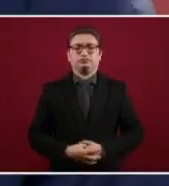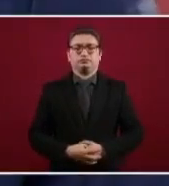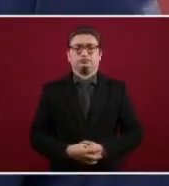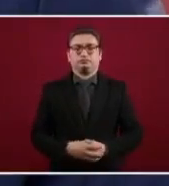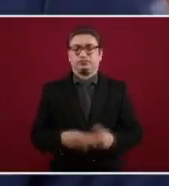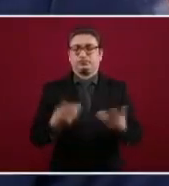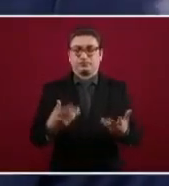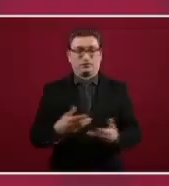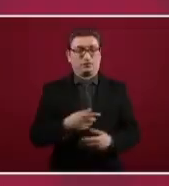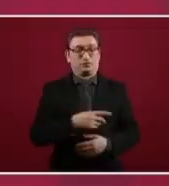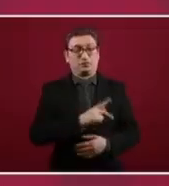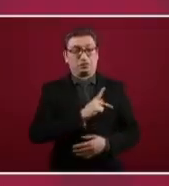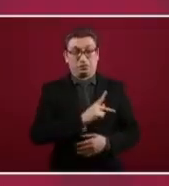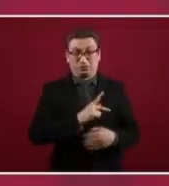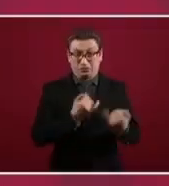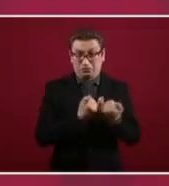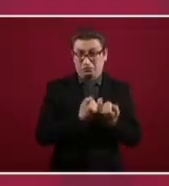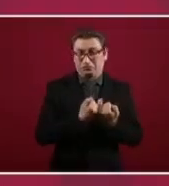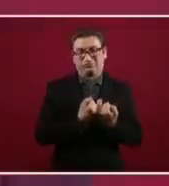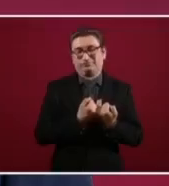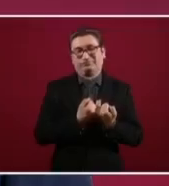entonces no somos iguales